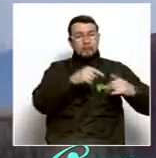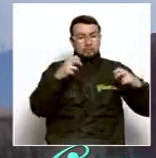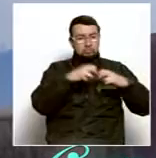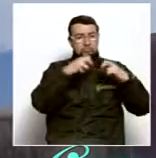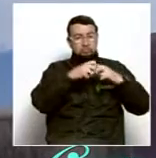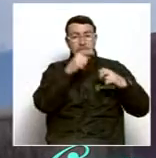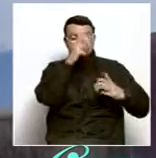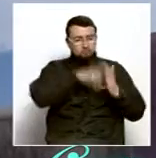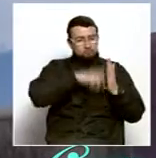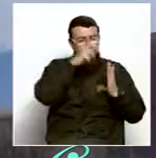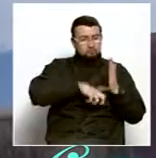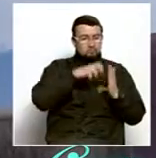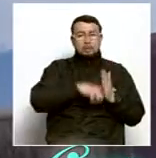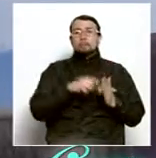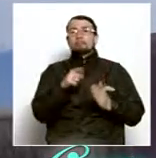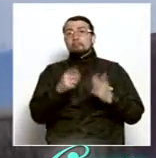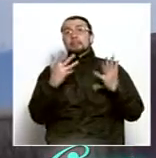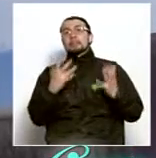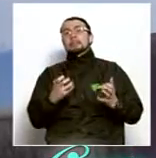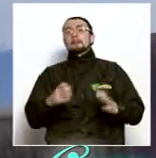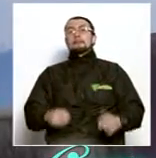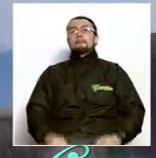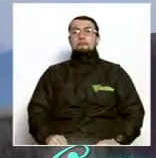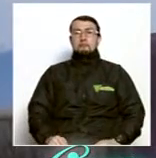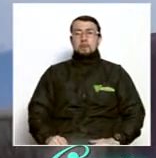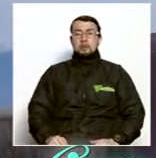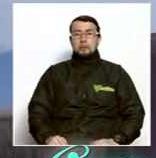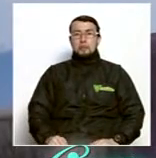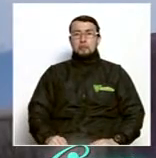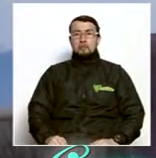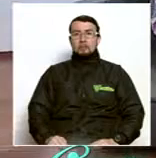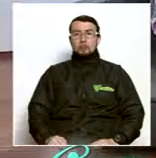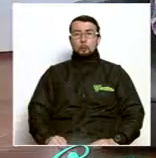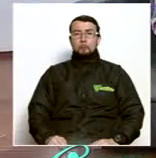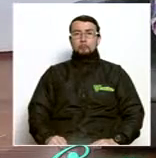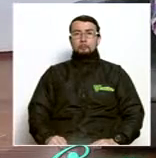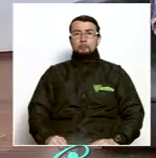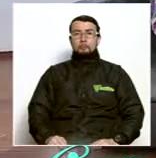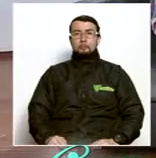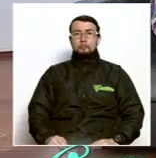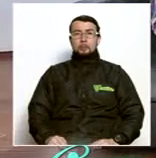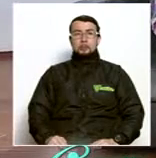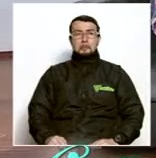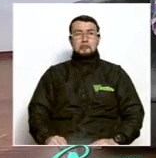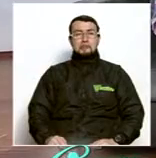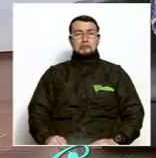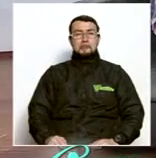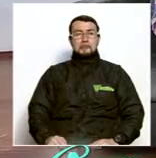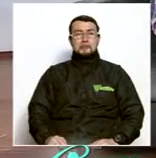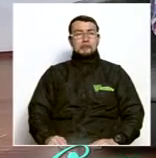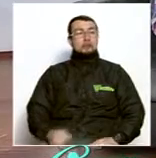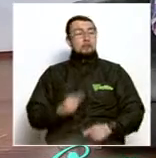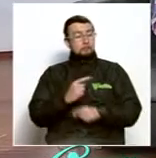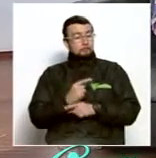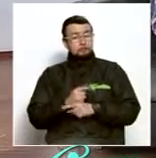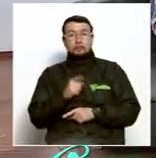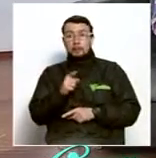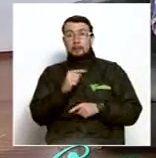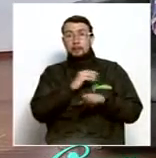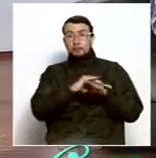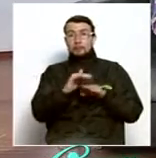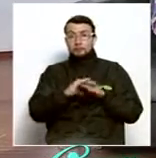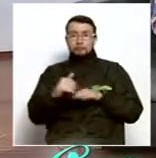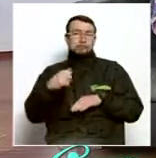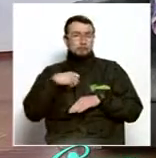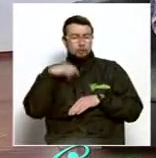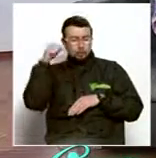explotar esta gran mina de oro que han encontrado. Bueno, entonces precisamente esa es la invitación que